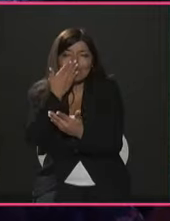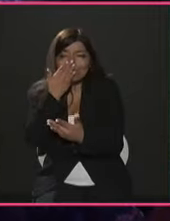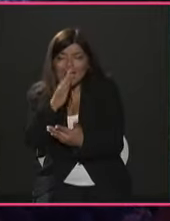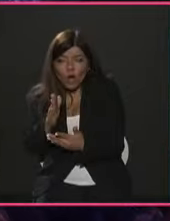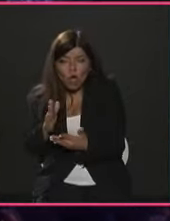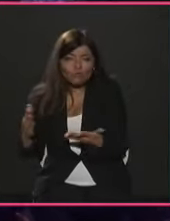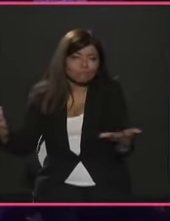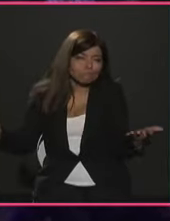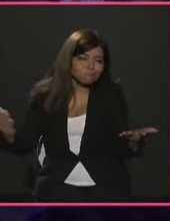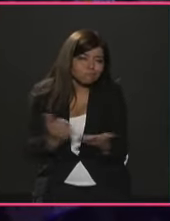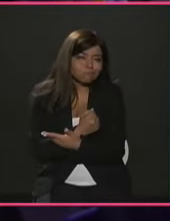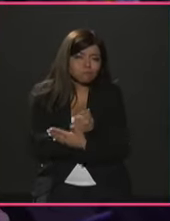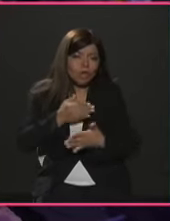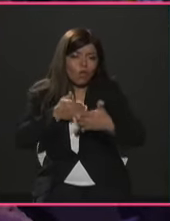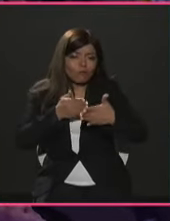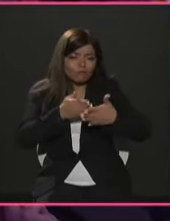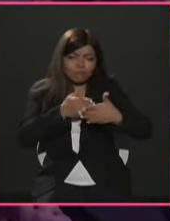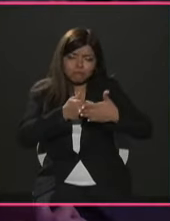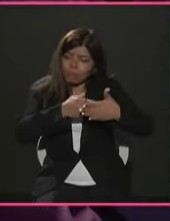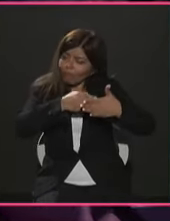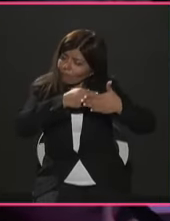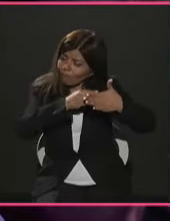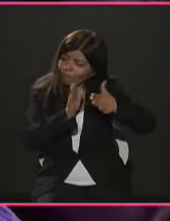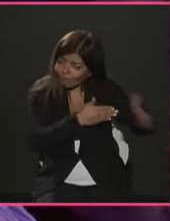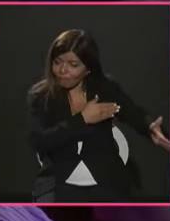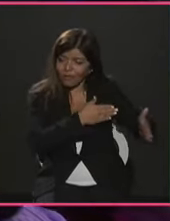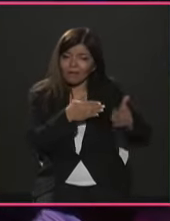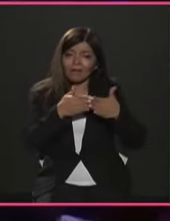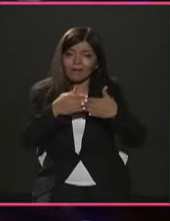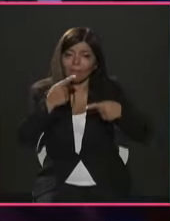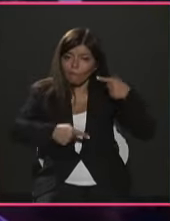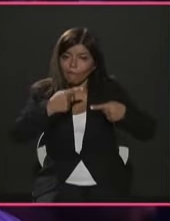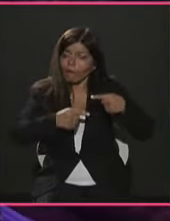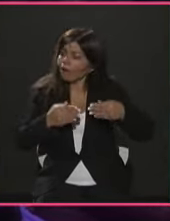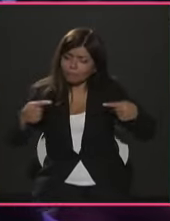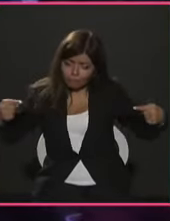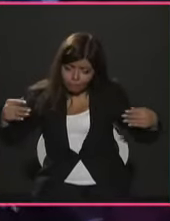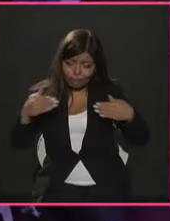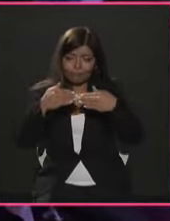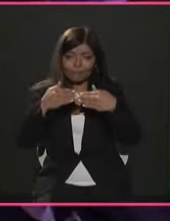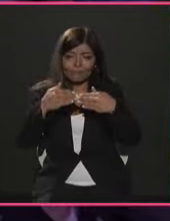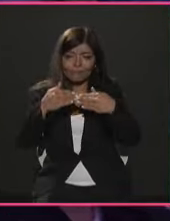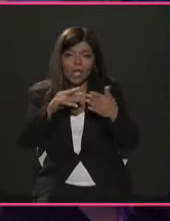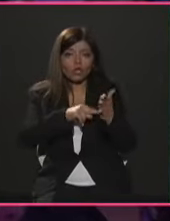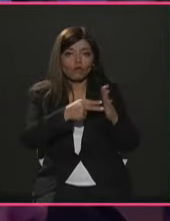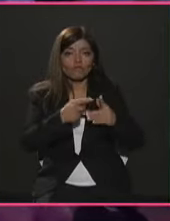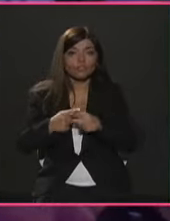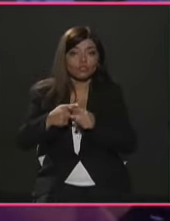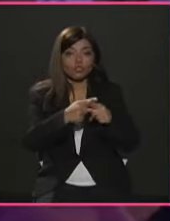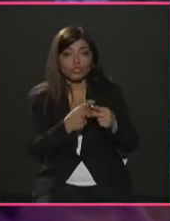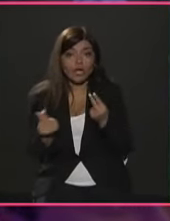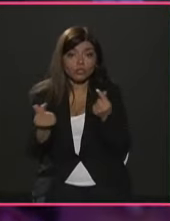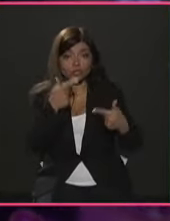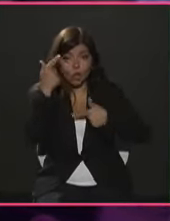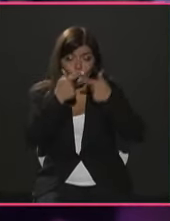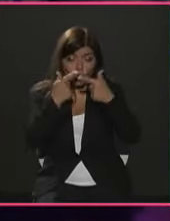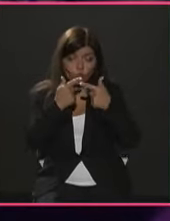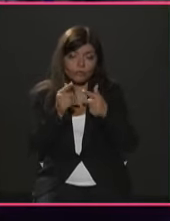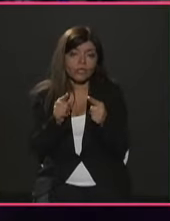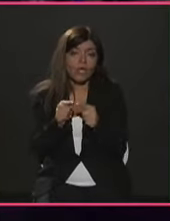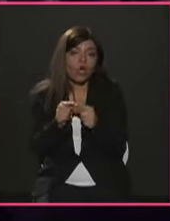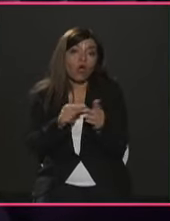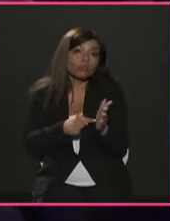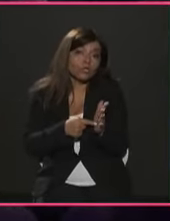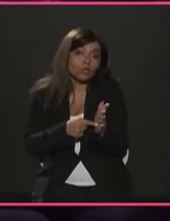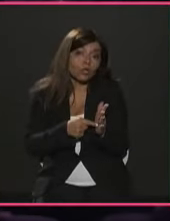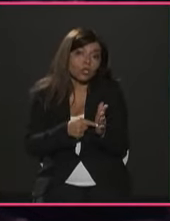superar digamos Las barreras que hoy día tiene en tanto brecha o conflictos sociales económicos políticos o